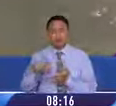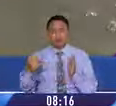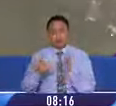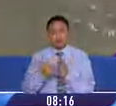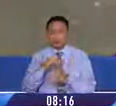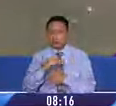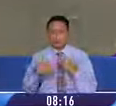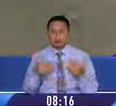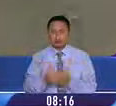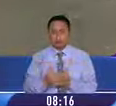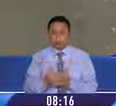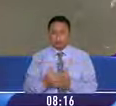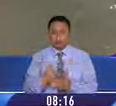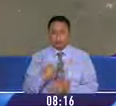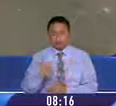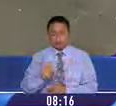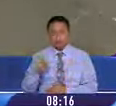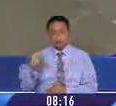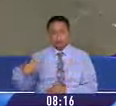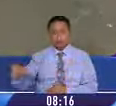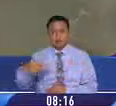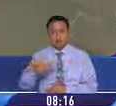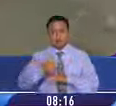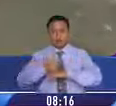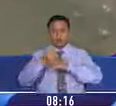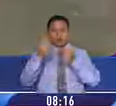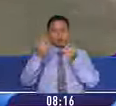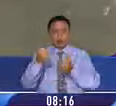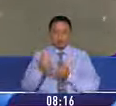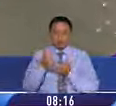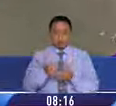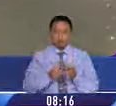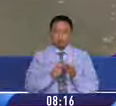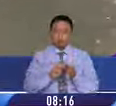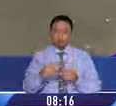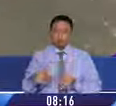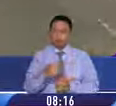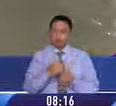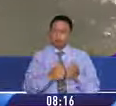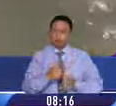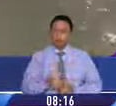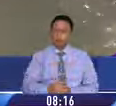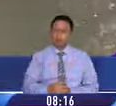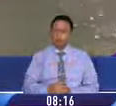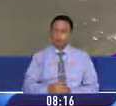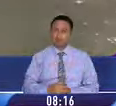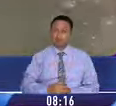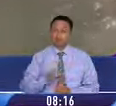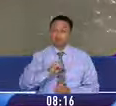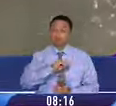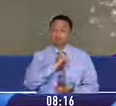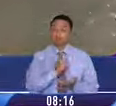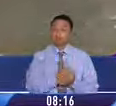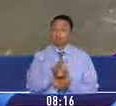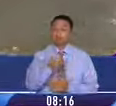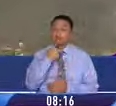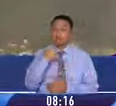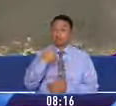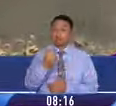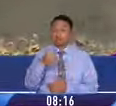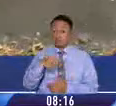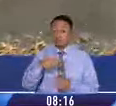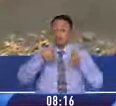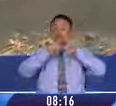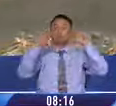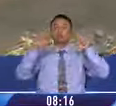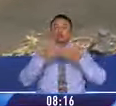nuestros impuestos y exigimos y exhortamos a que se dé una solución inmediata a este problema. Así es, mi vecina, usted bien lo ha dicho, pues ya la